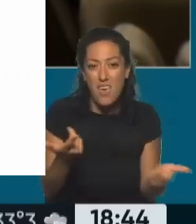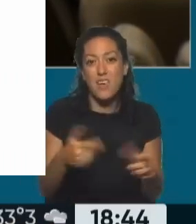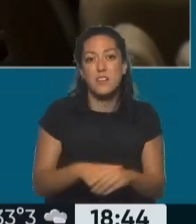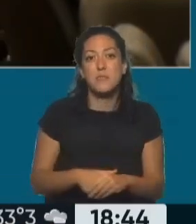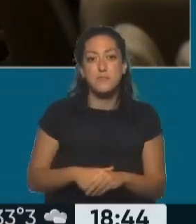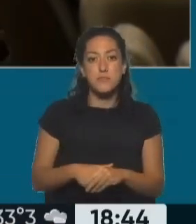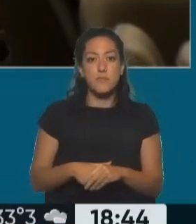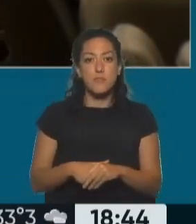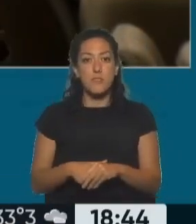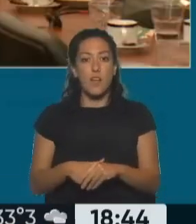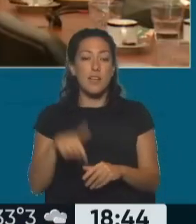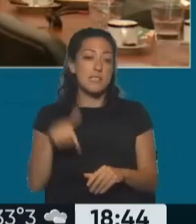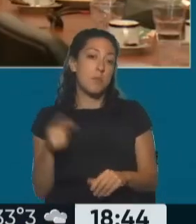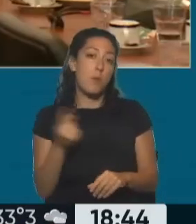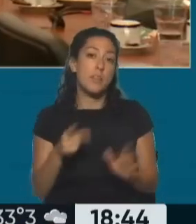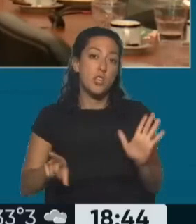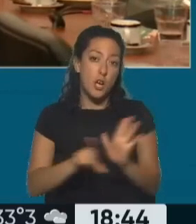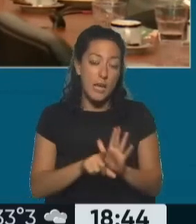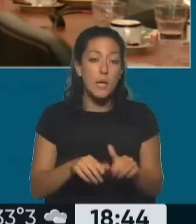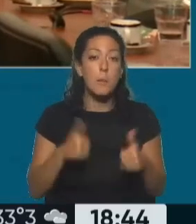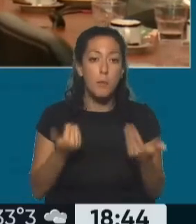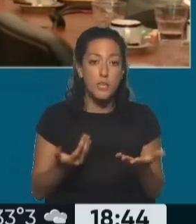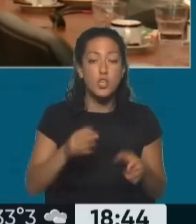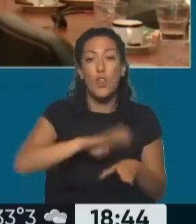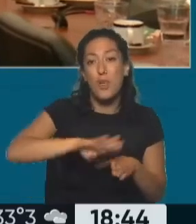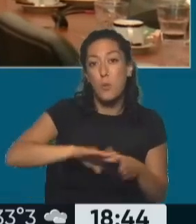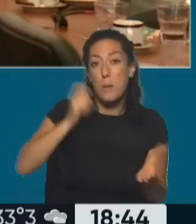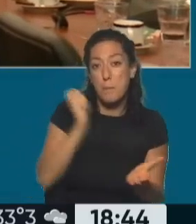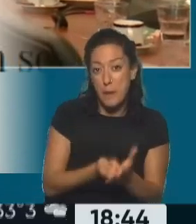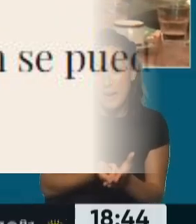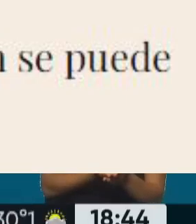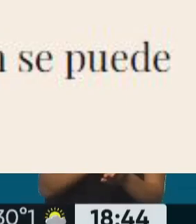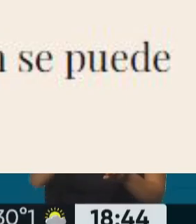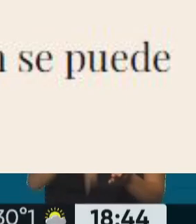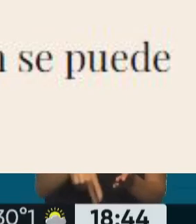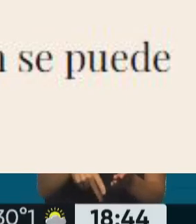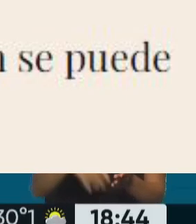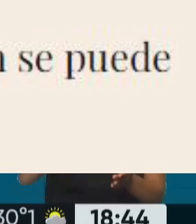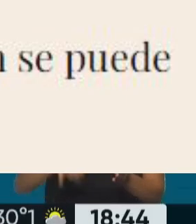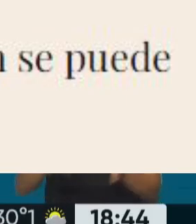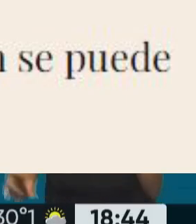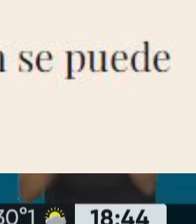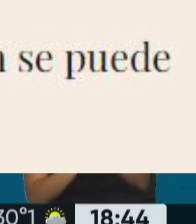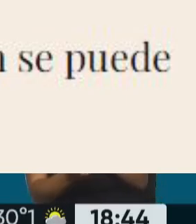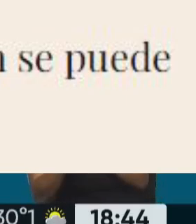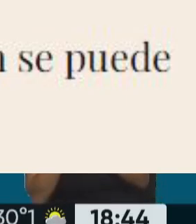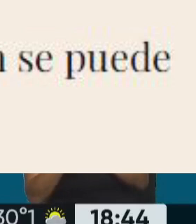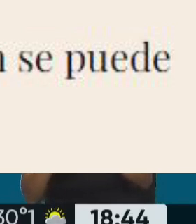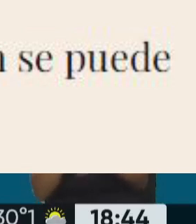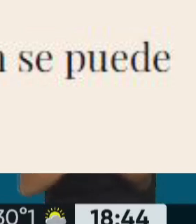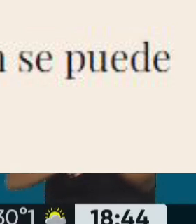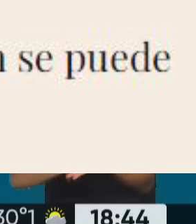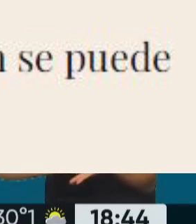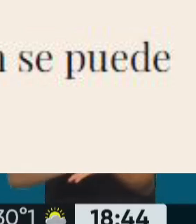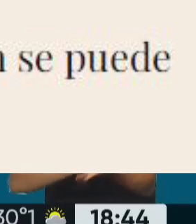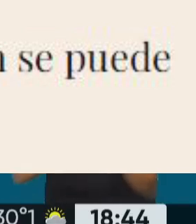formas distintas de realizar la supervivencia. 1. Realizando una compra con la tarjeta de débito personal en cualquier comercio de manera presencial.